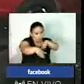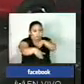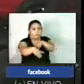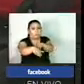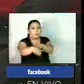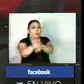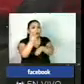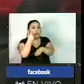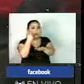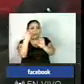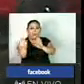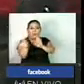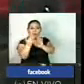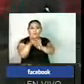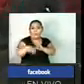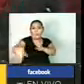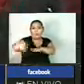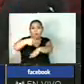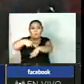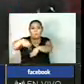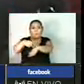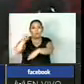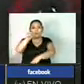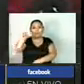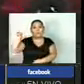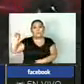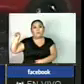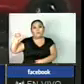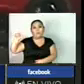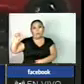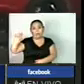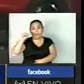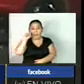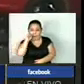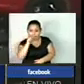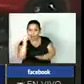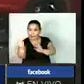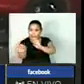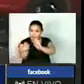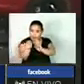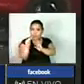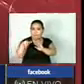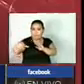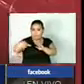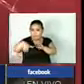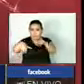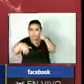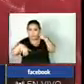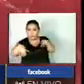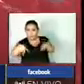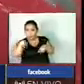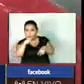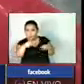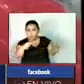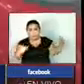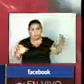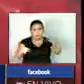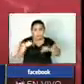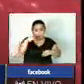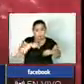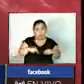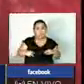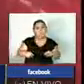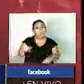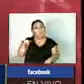específicamente frente a la plaza malta ocurrió este accidente de tránsito para la gente que viene desde Santa